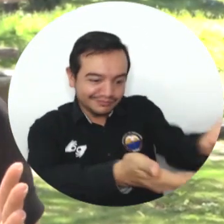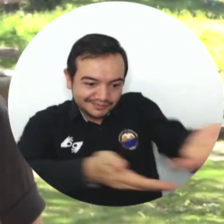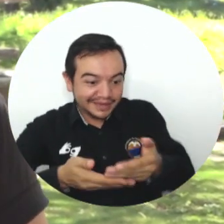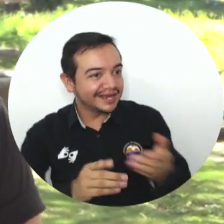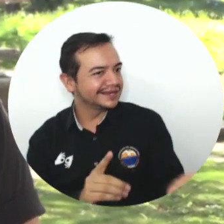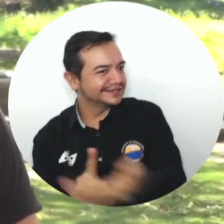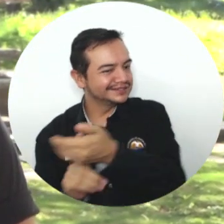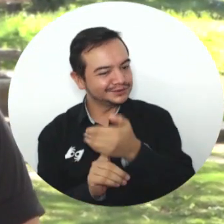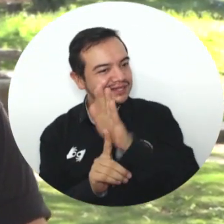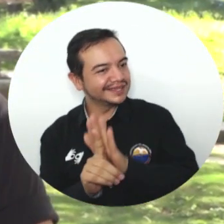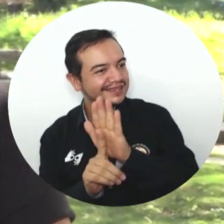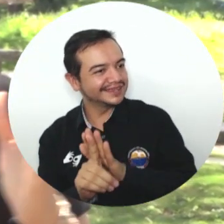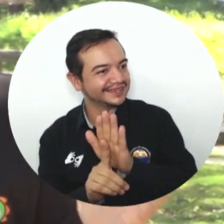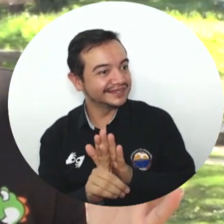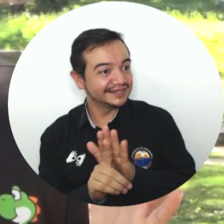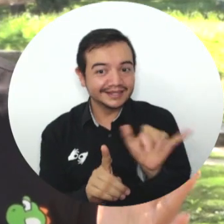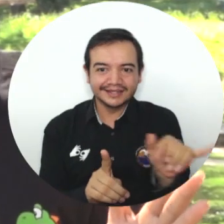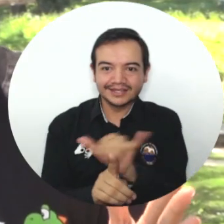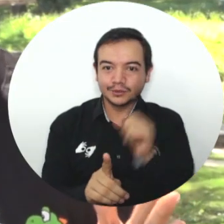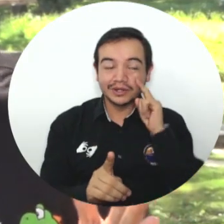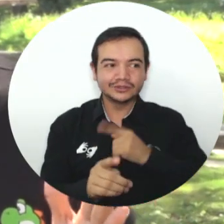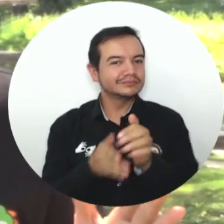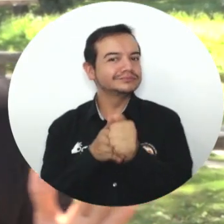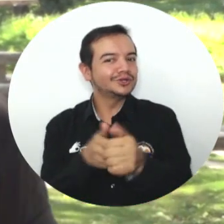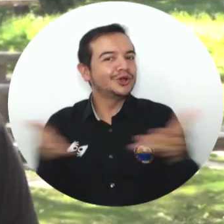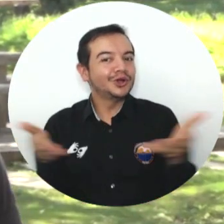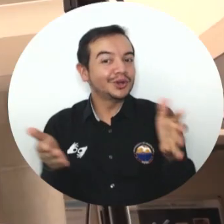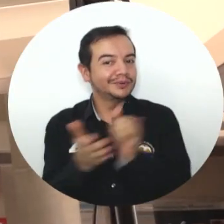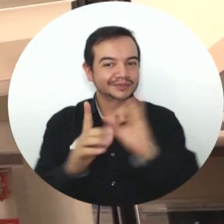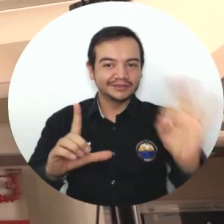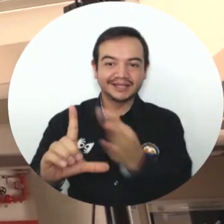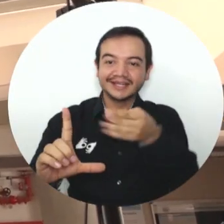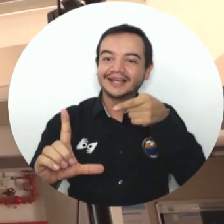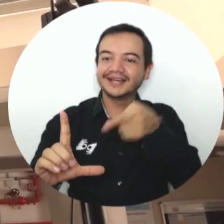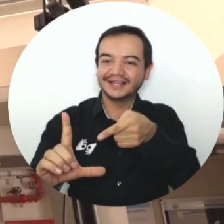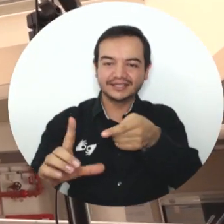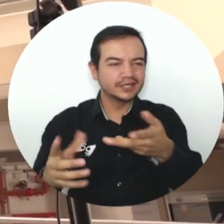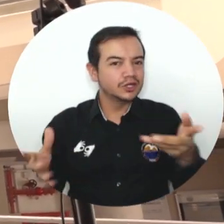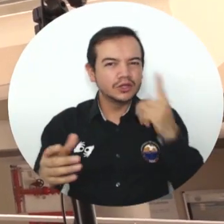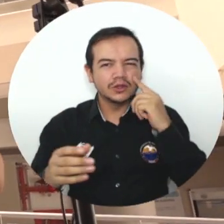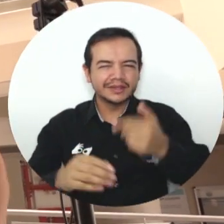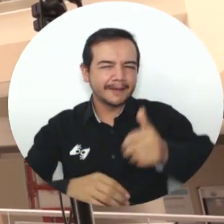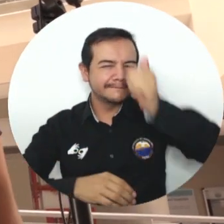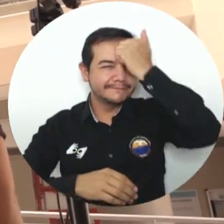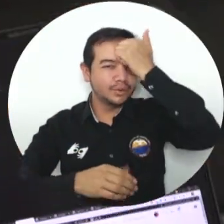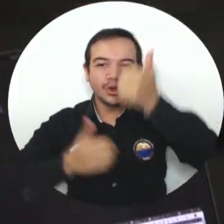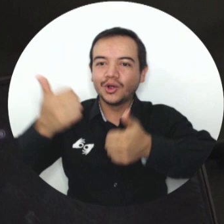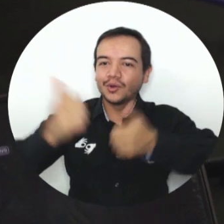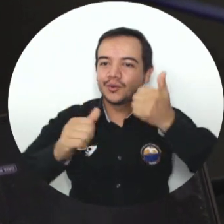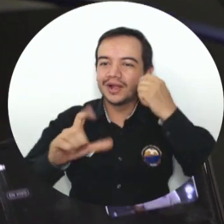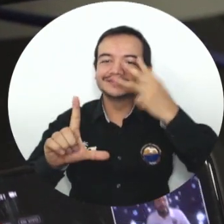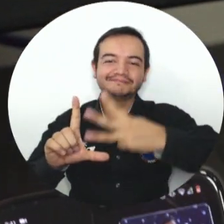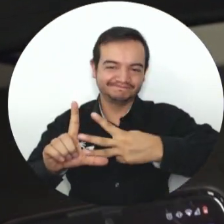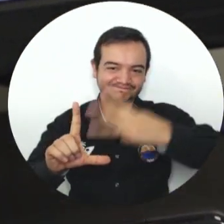en casa. Volvimos a hacer una inducción desde las plataformas digitales, dándole un principal espacio protagónico a